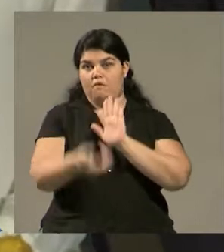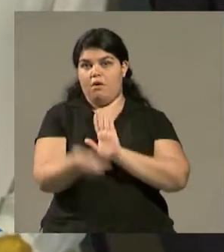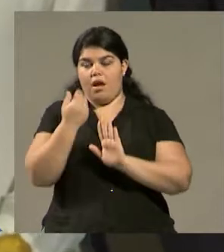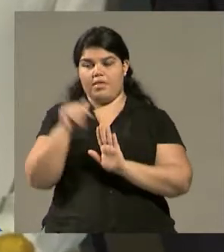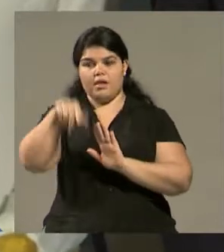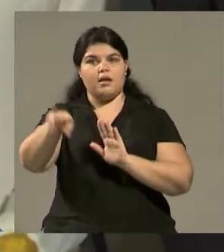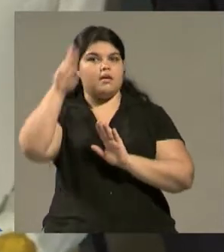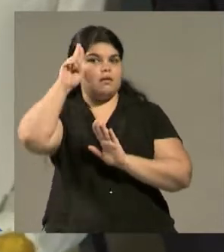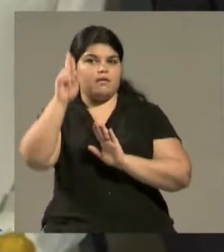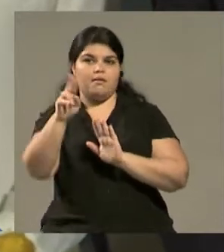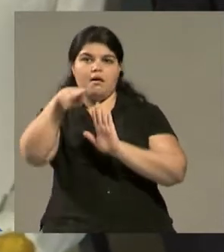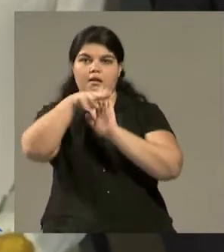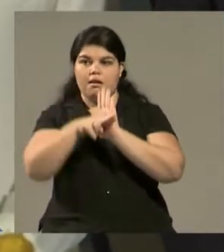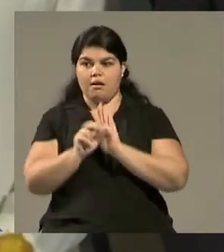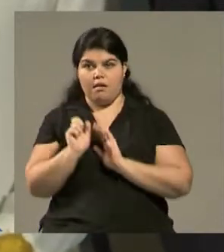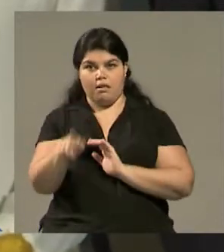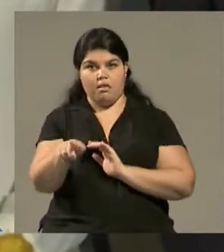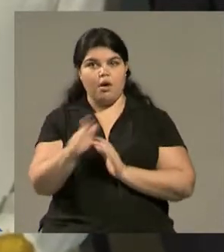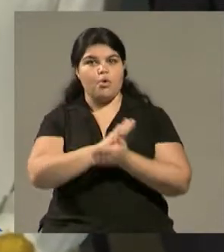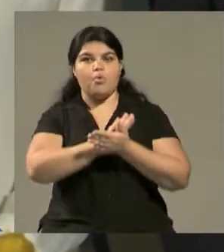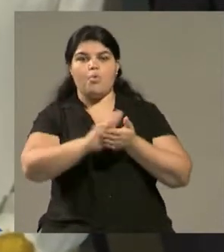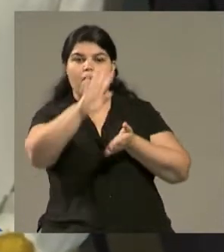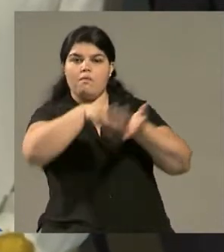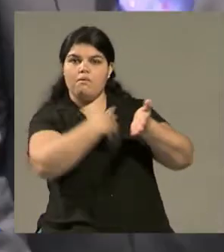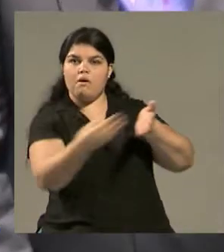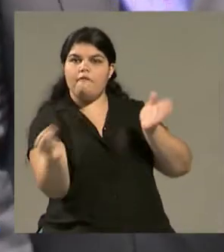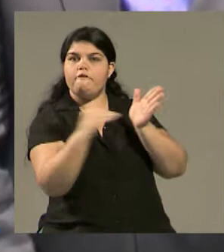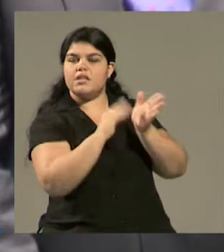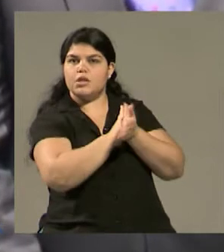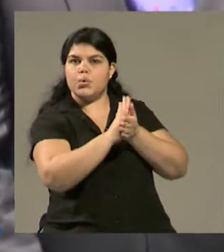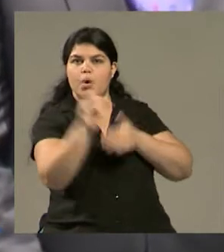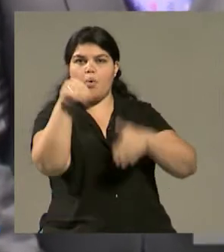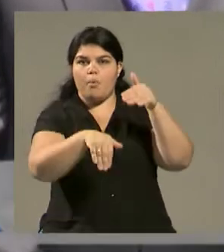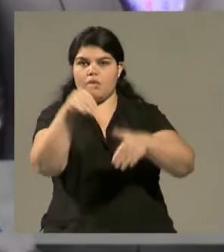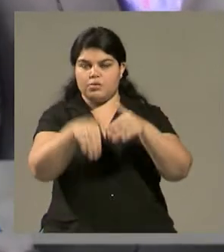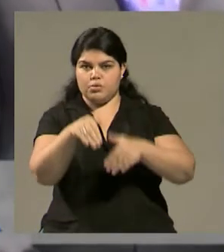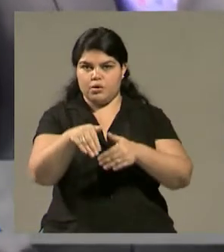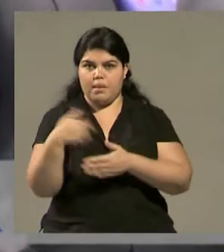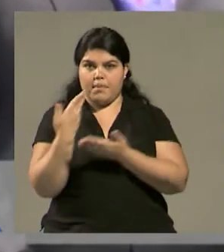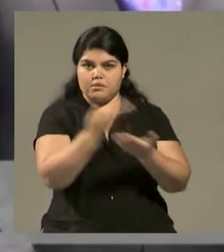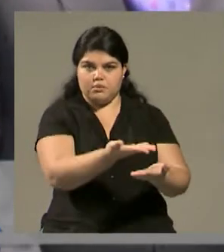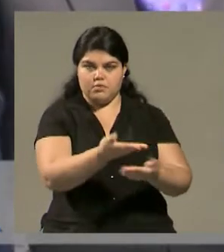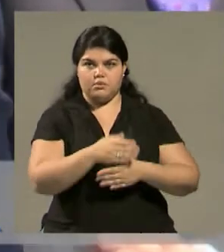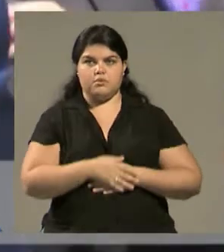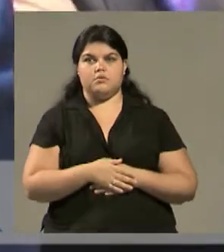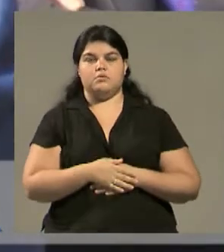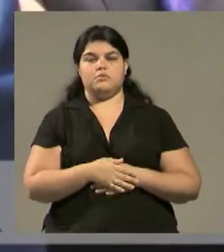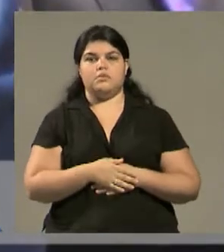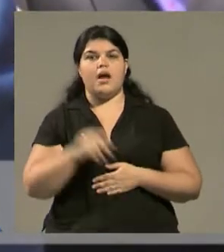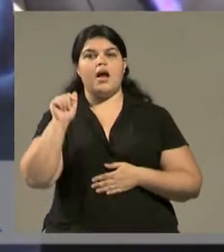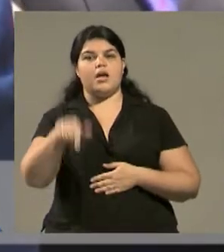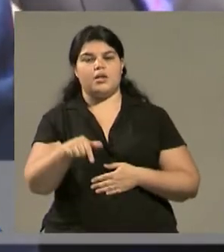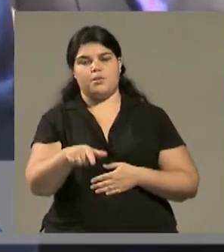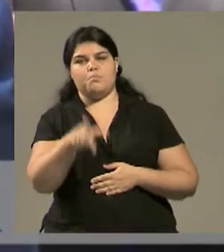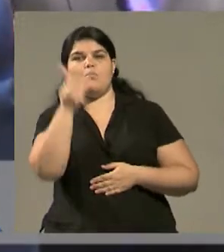normatividad, presente un nuevo calendario electoral. Cuando hay presos políticos,